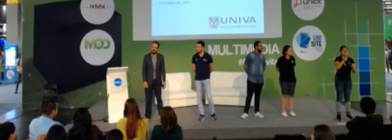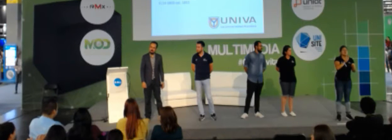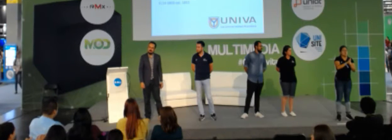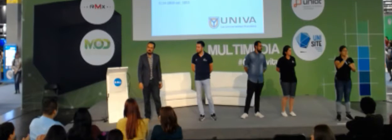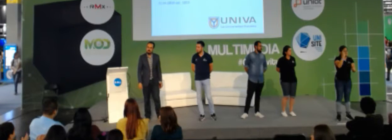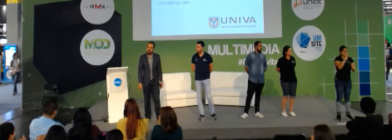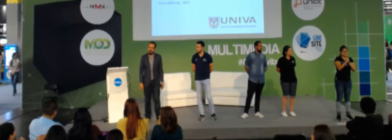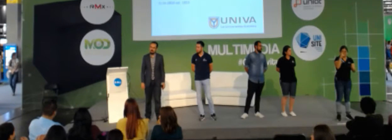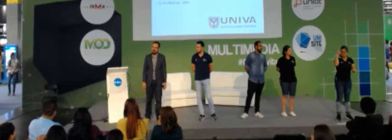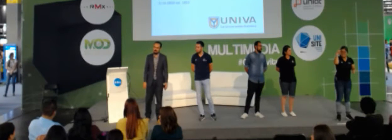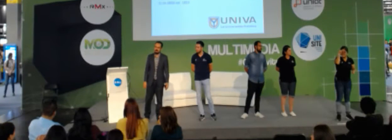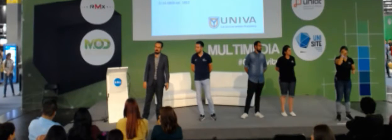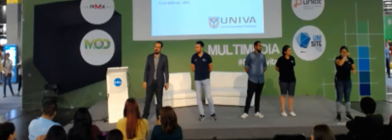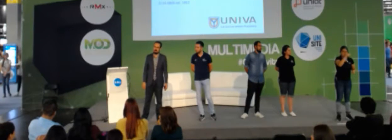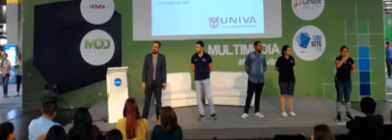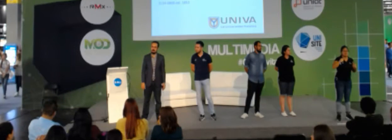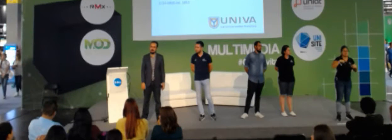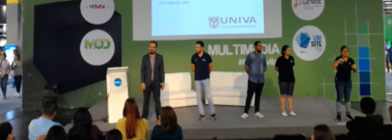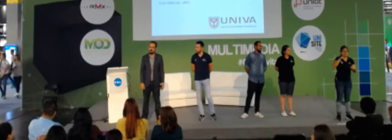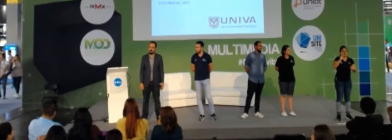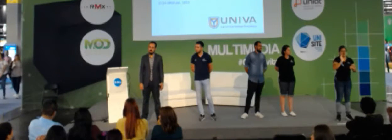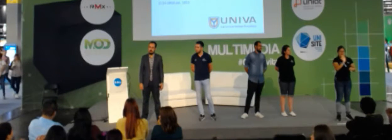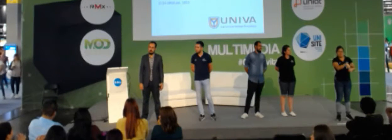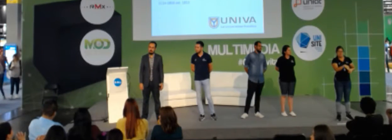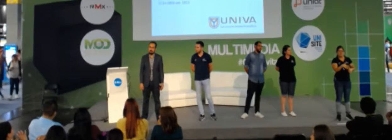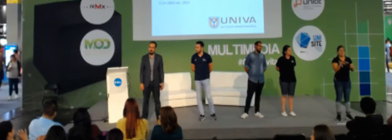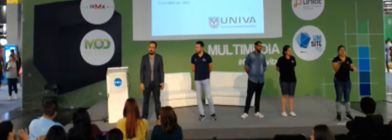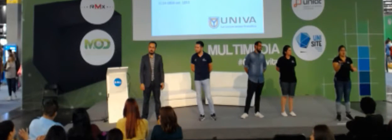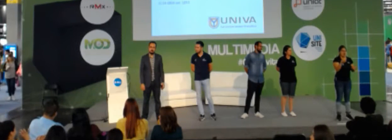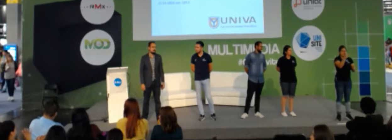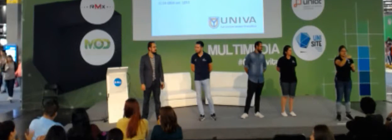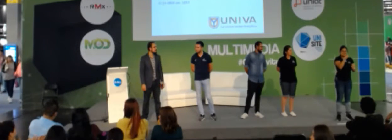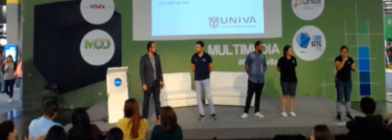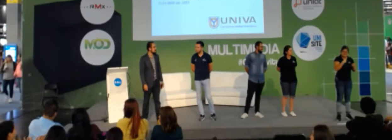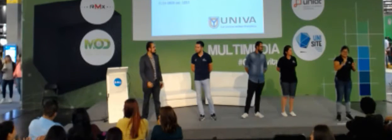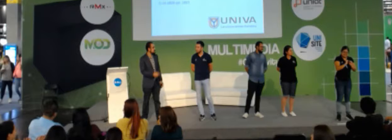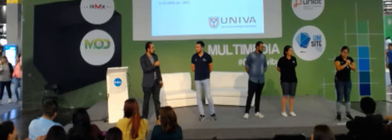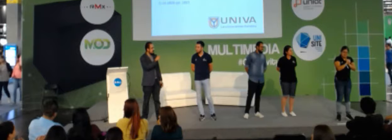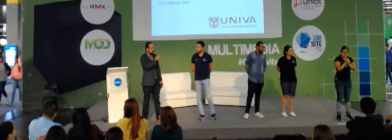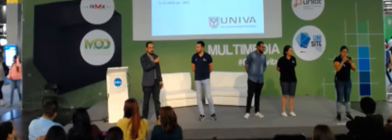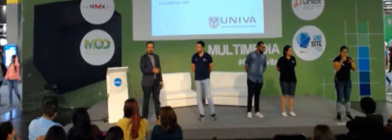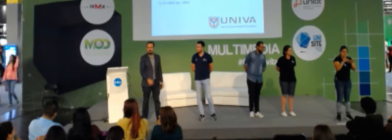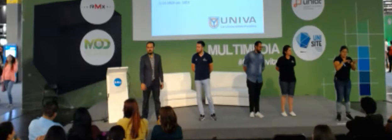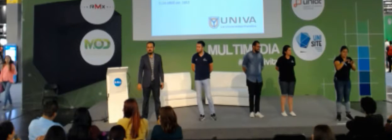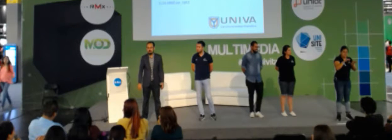que tuvieron ante la sociedad, ante organizar la comunidad?